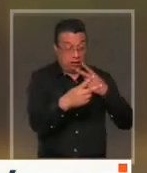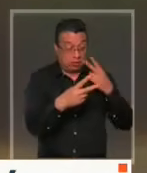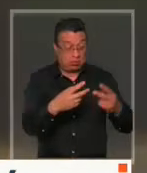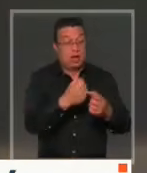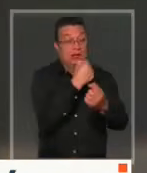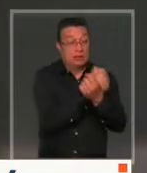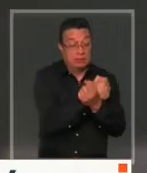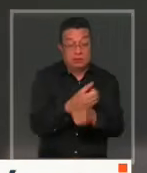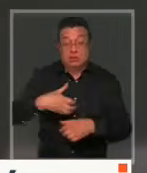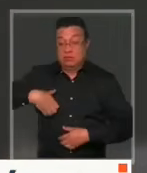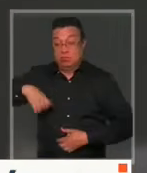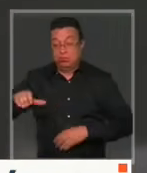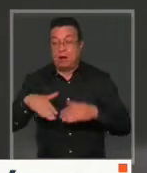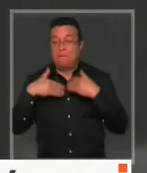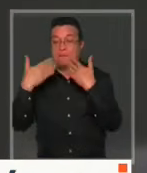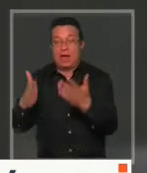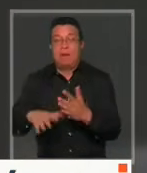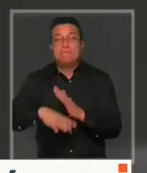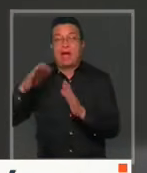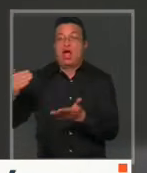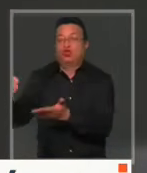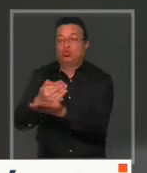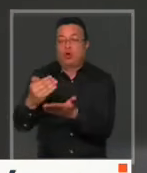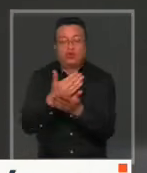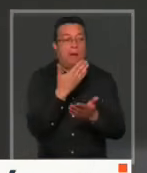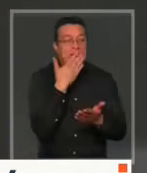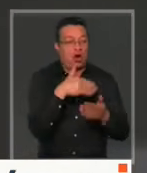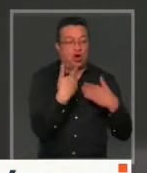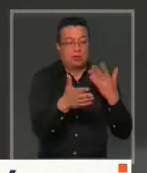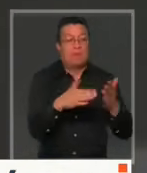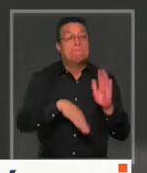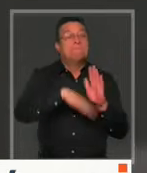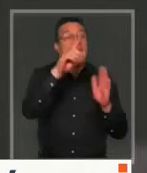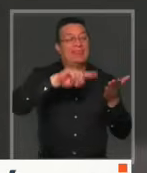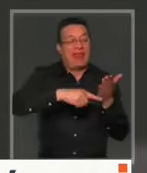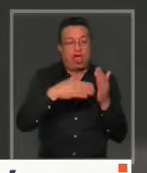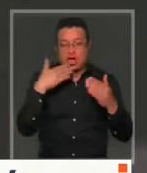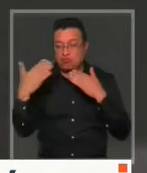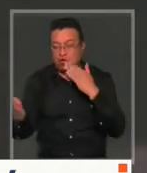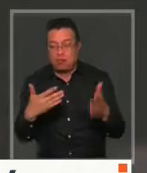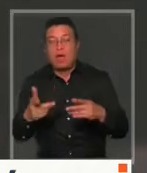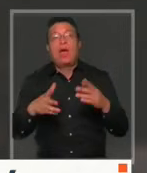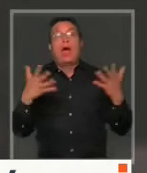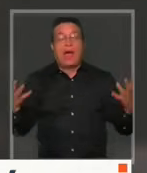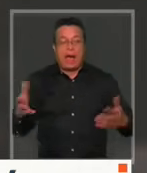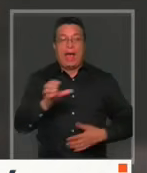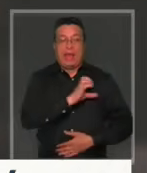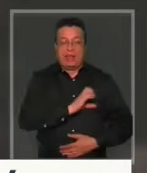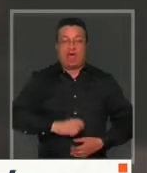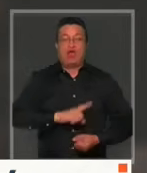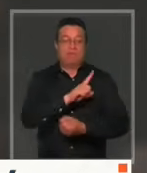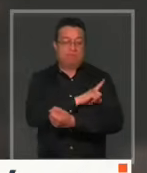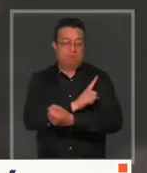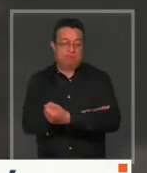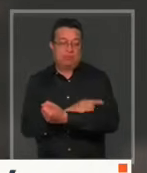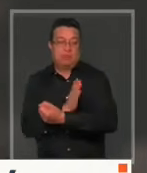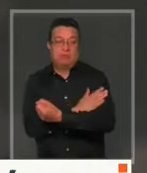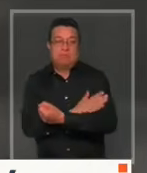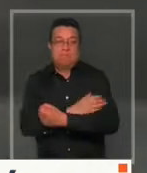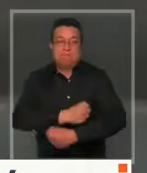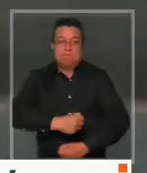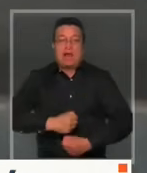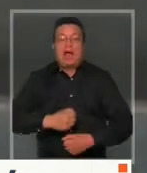con más herramientas, con mejores remuneraciones, con más tecnología. Entonces, vamos a tener un Estado más fuerte, más